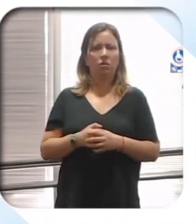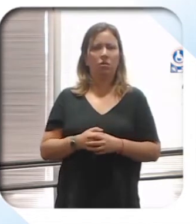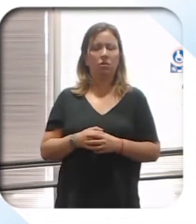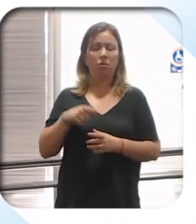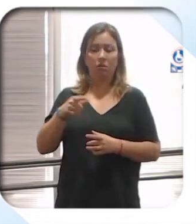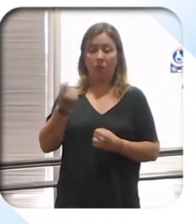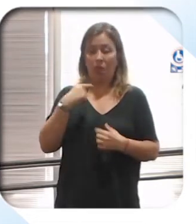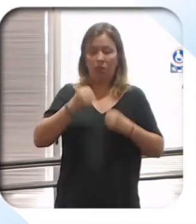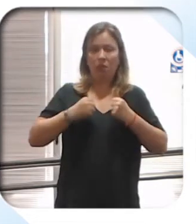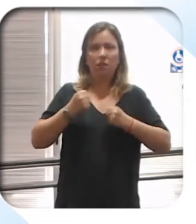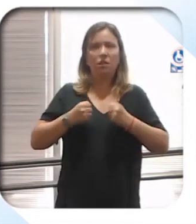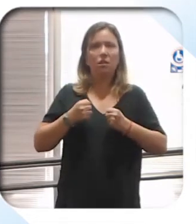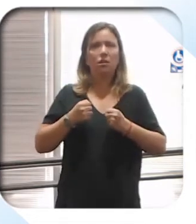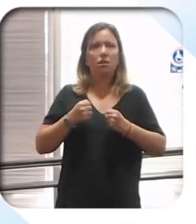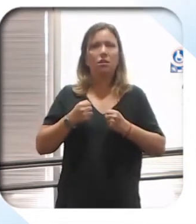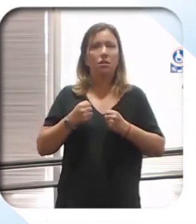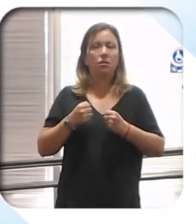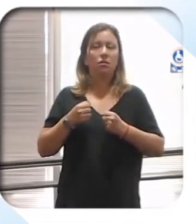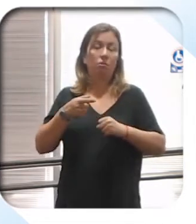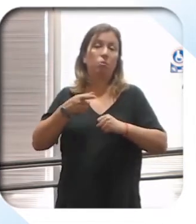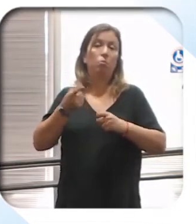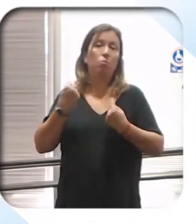La mayoría de las veces.